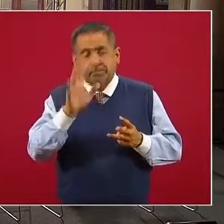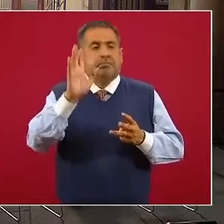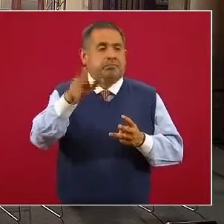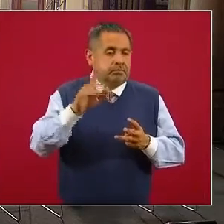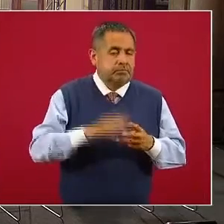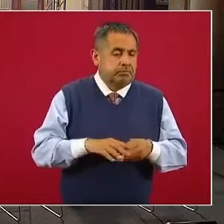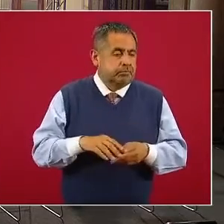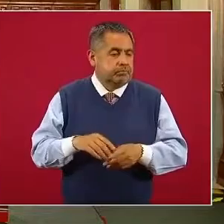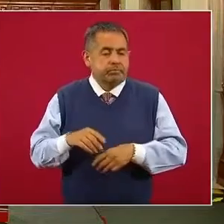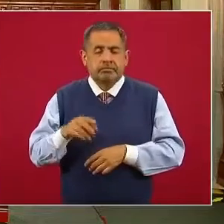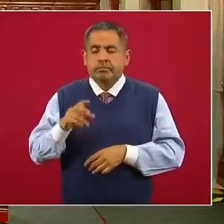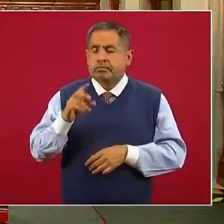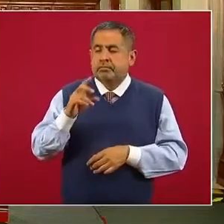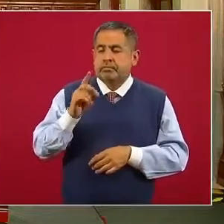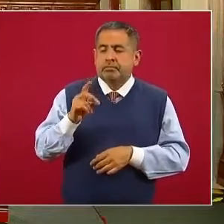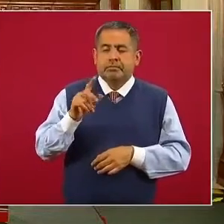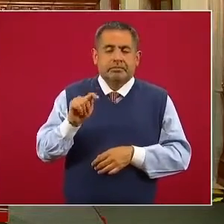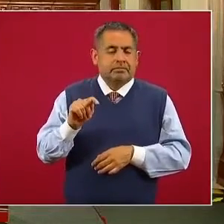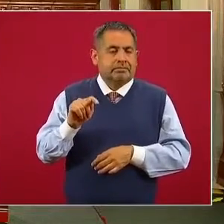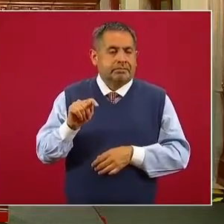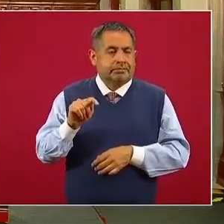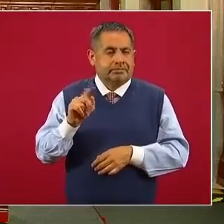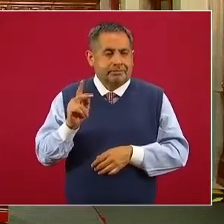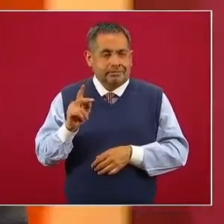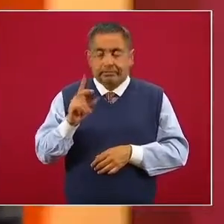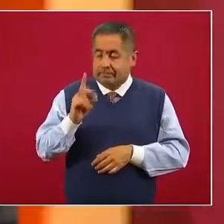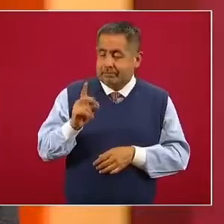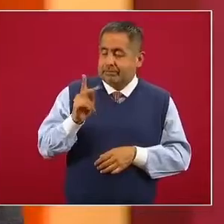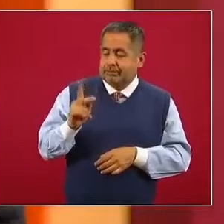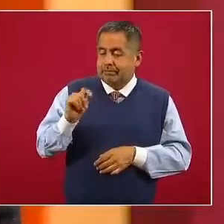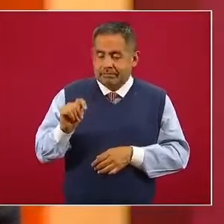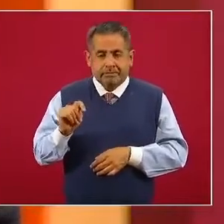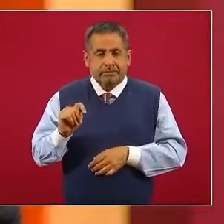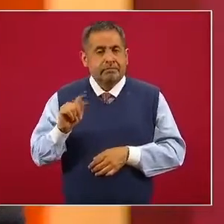la vacuna DPT. Hay un estudio reciente,